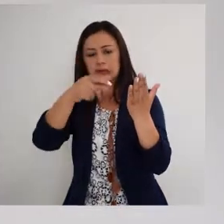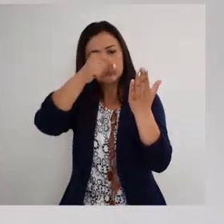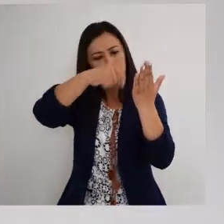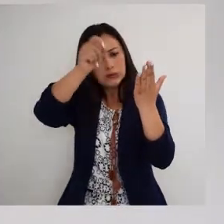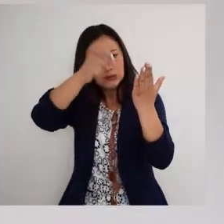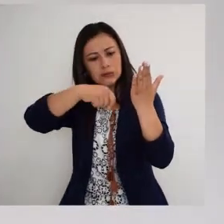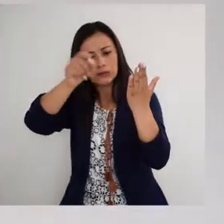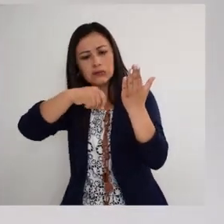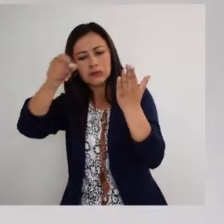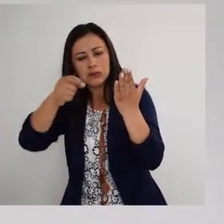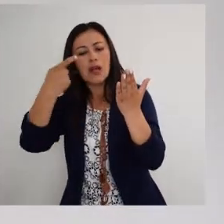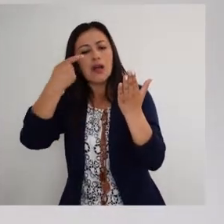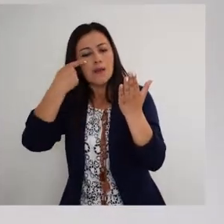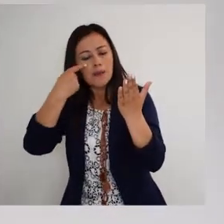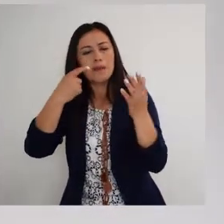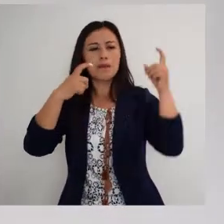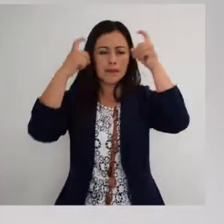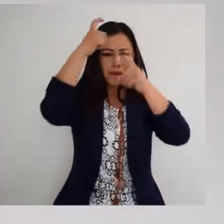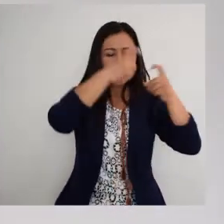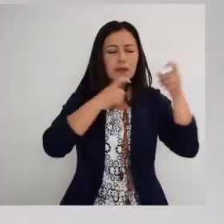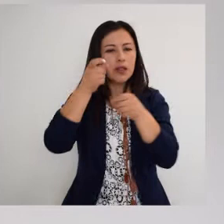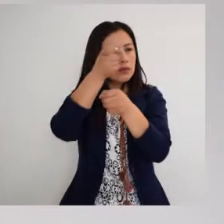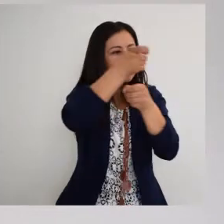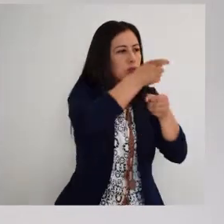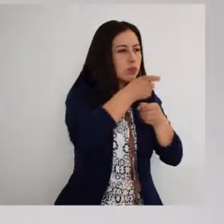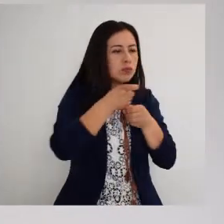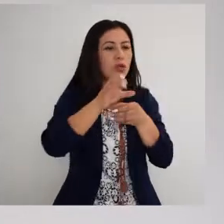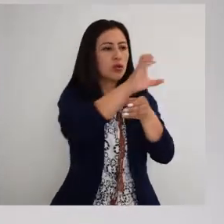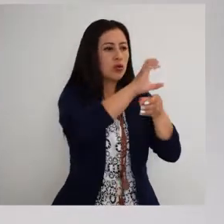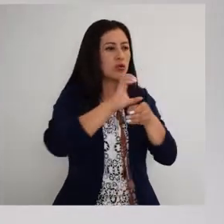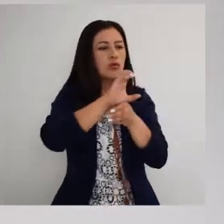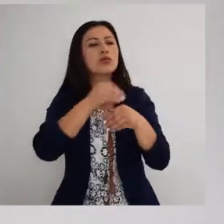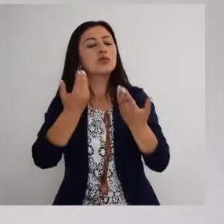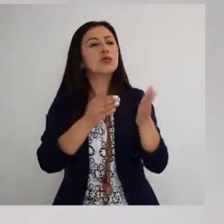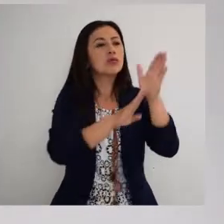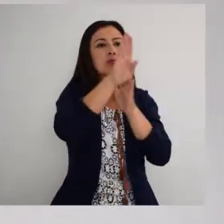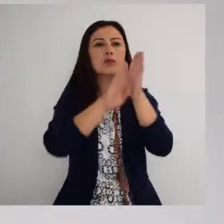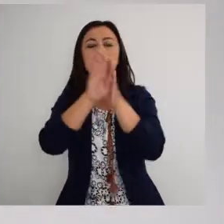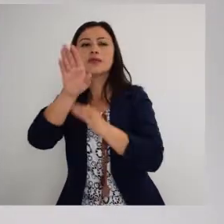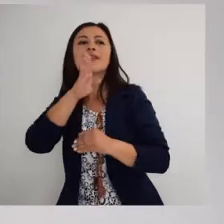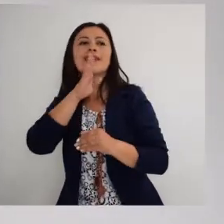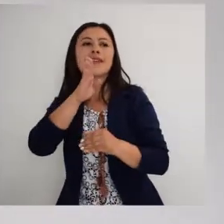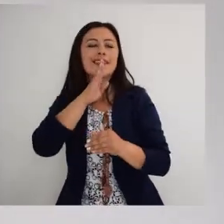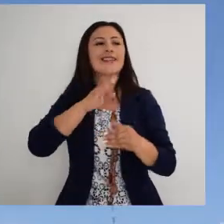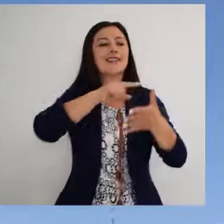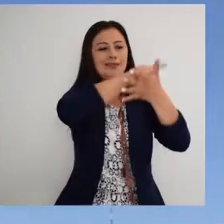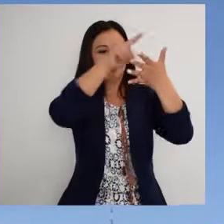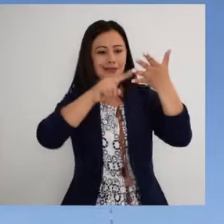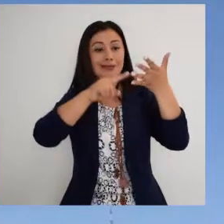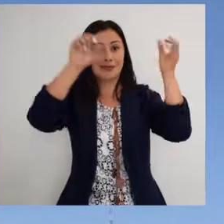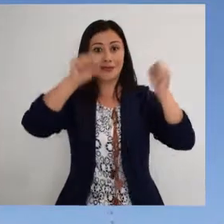mucho más de 80 variables, analizan toda la situación de las ciudades y establecen unos